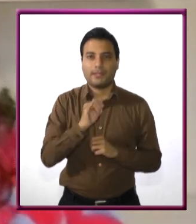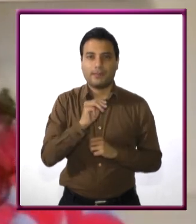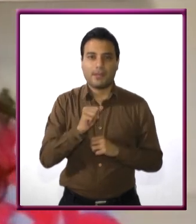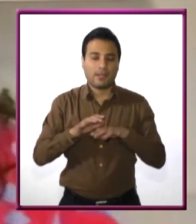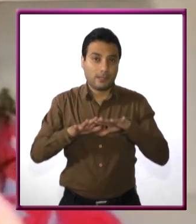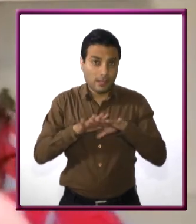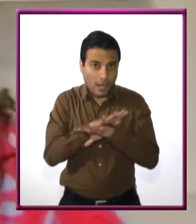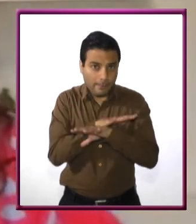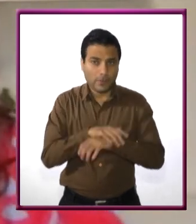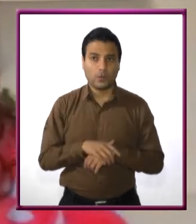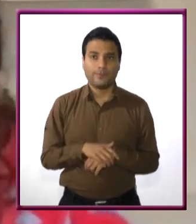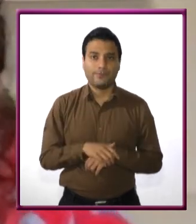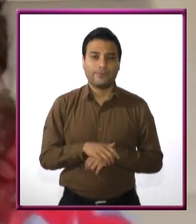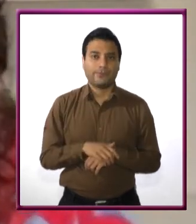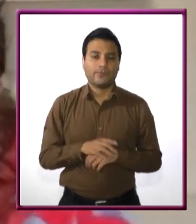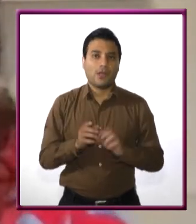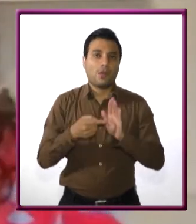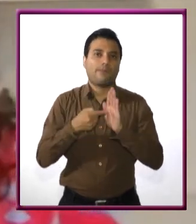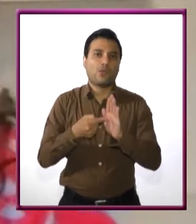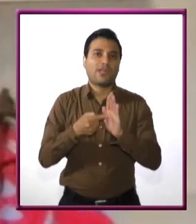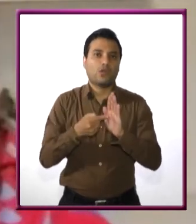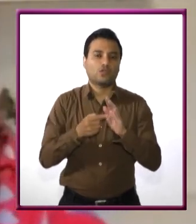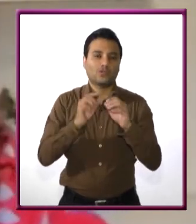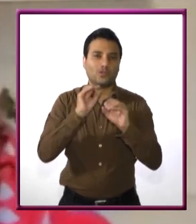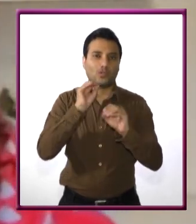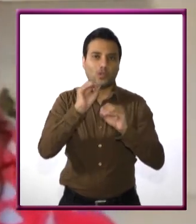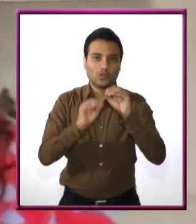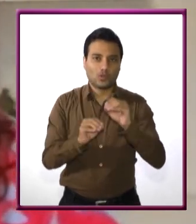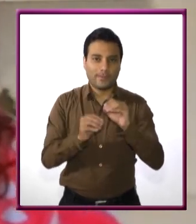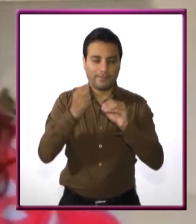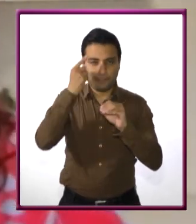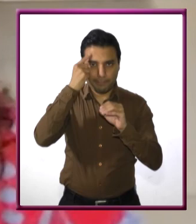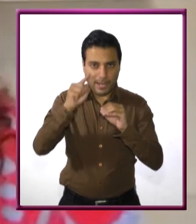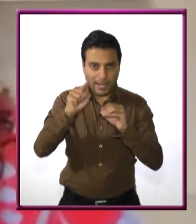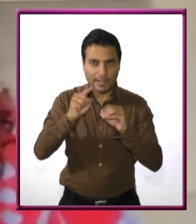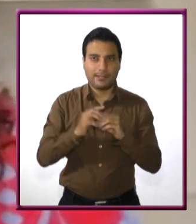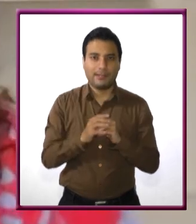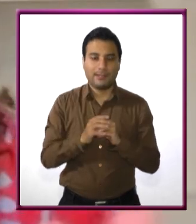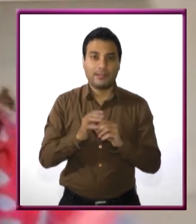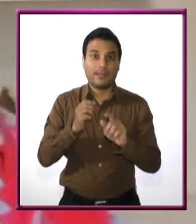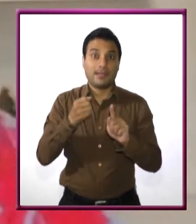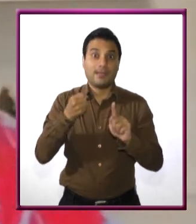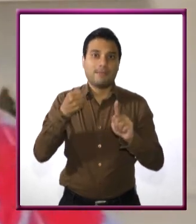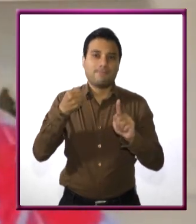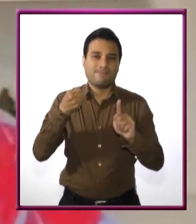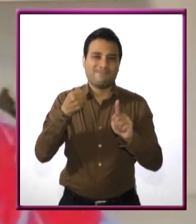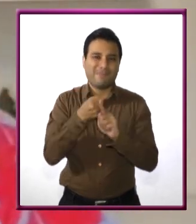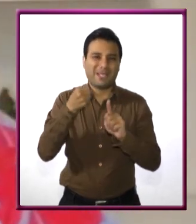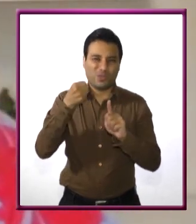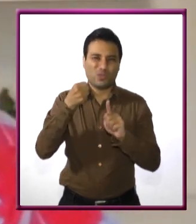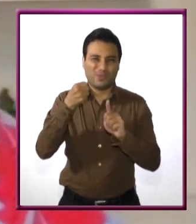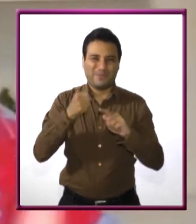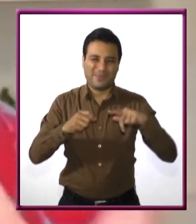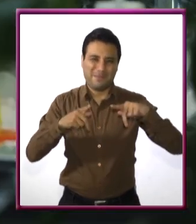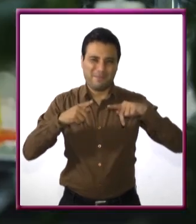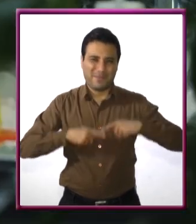climático, los modelos que estamos construyendo para poder dar cuenta de los impactos que nuestra